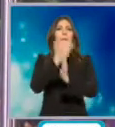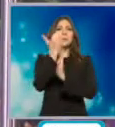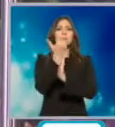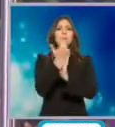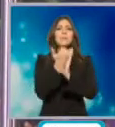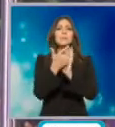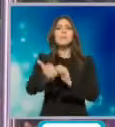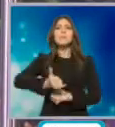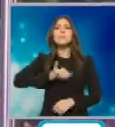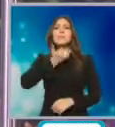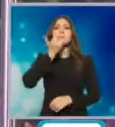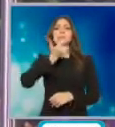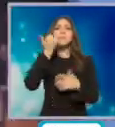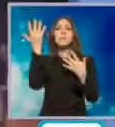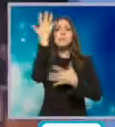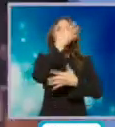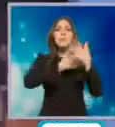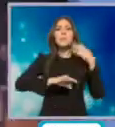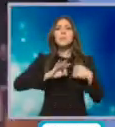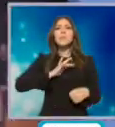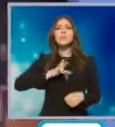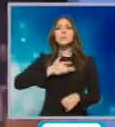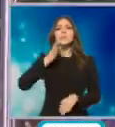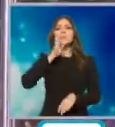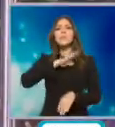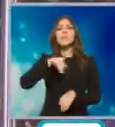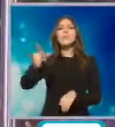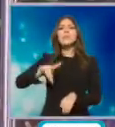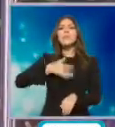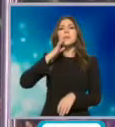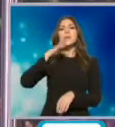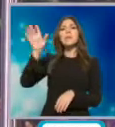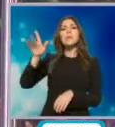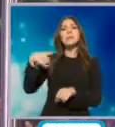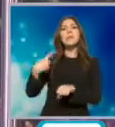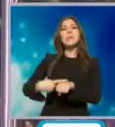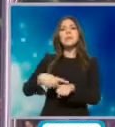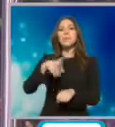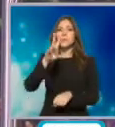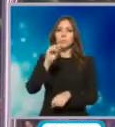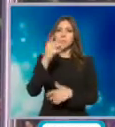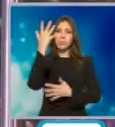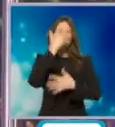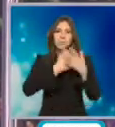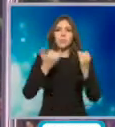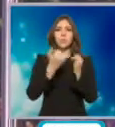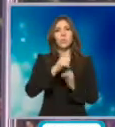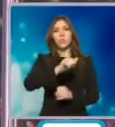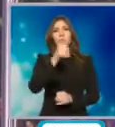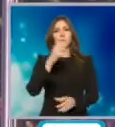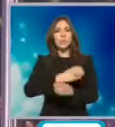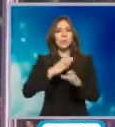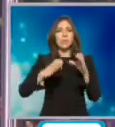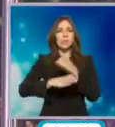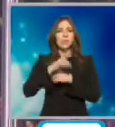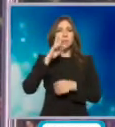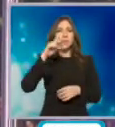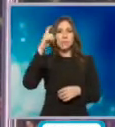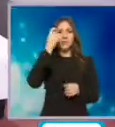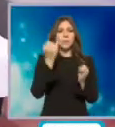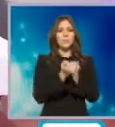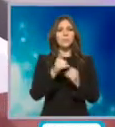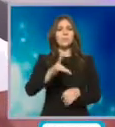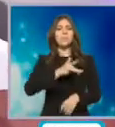con muchas situaciones, ¿sabes? Pero aquí algo muy, muy importante, o sea, bueno, uno también de los síntomas como difíciles es como sentir